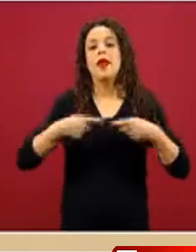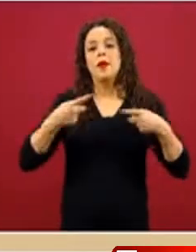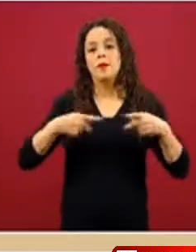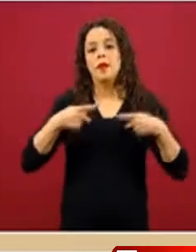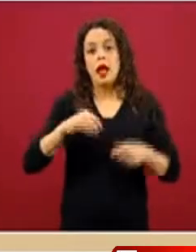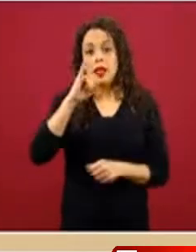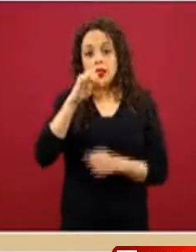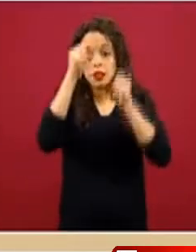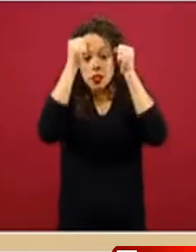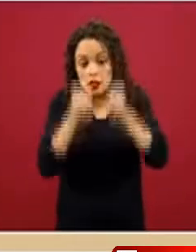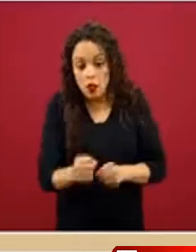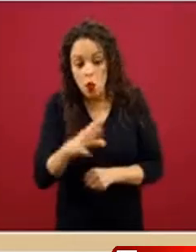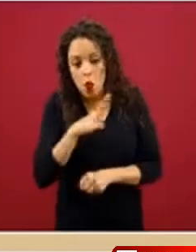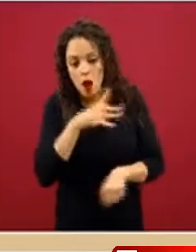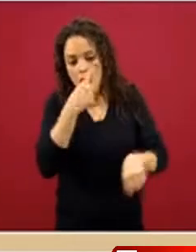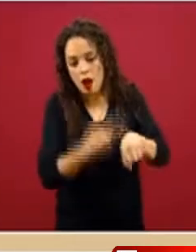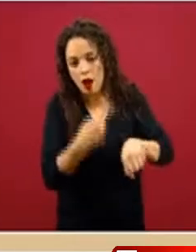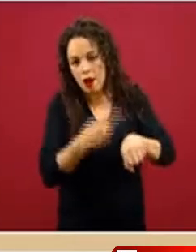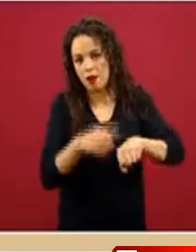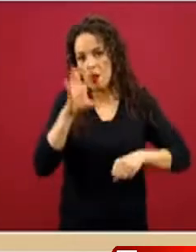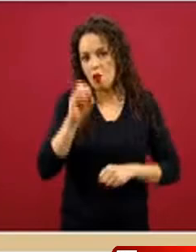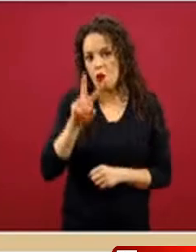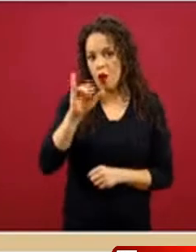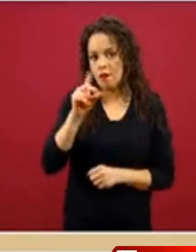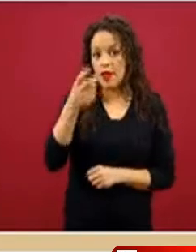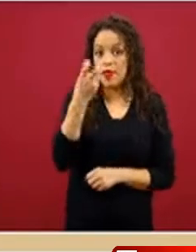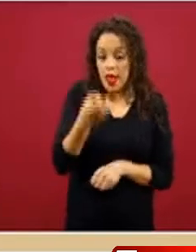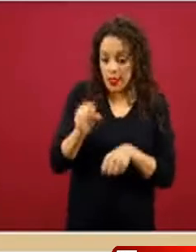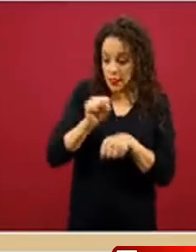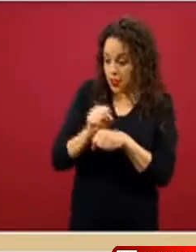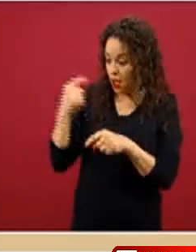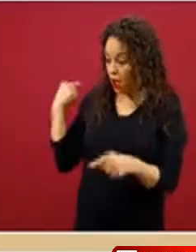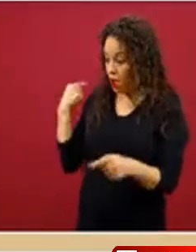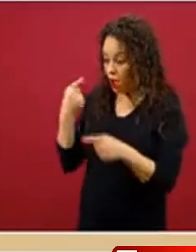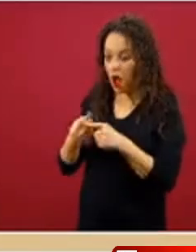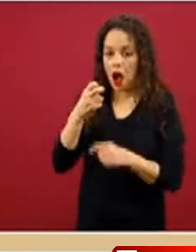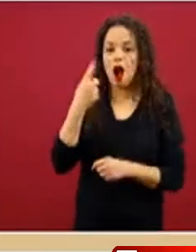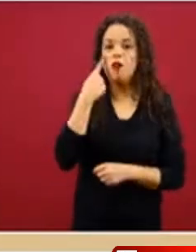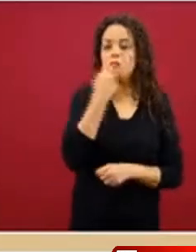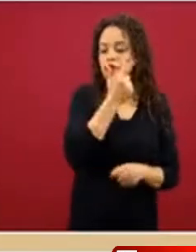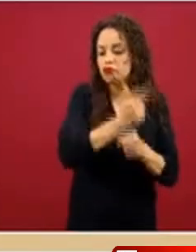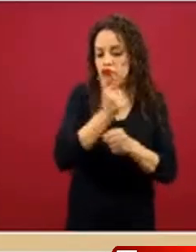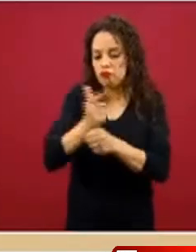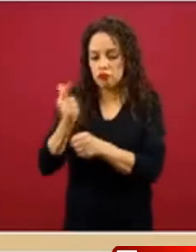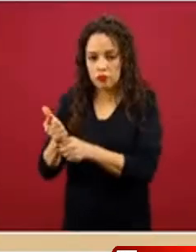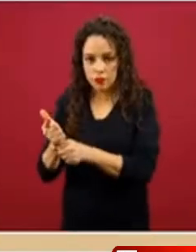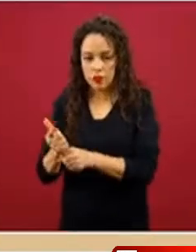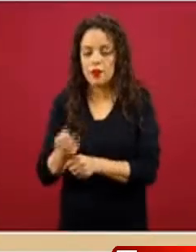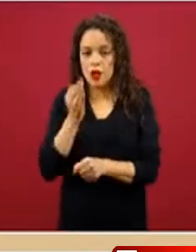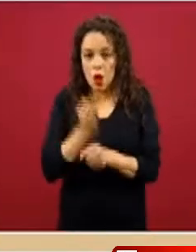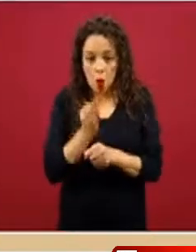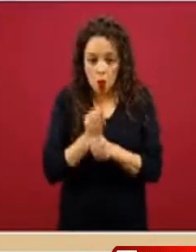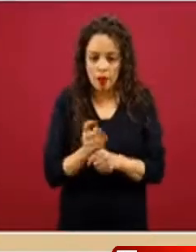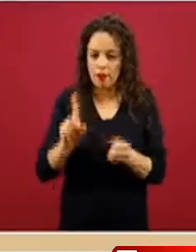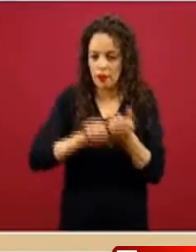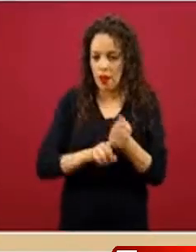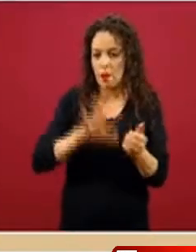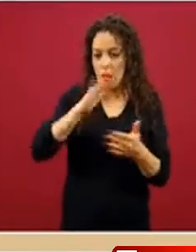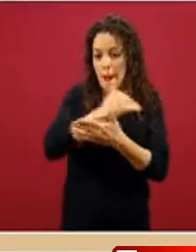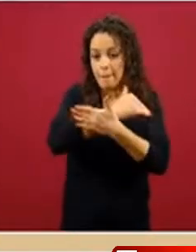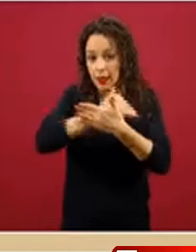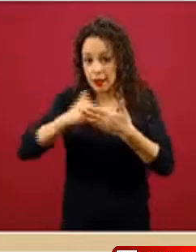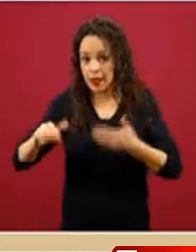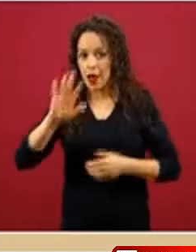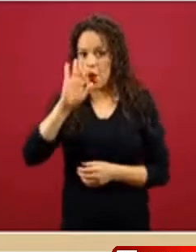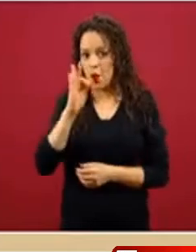realmente tienen COVID. Lo que hemos estado viendo en las últimas semanas es que la mitad, ahora se acerca todavía mucho más a la mitad,